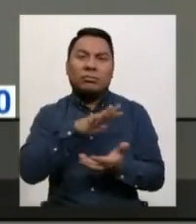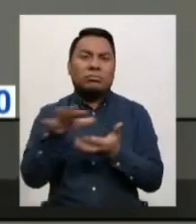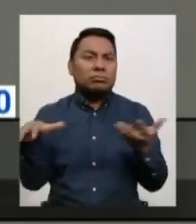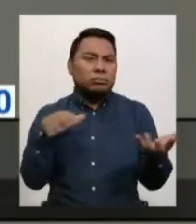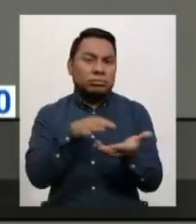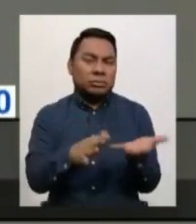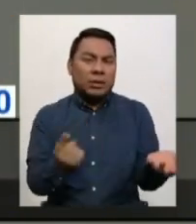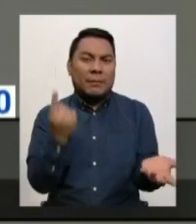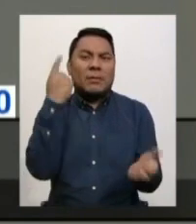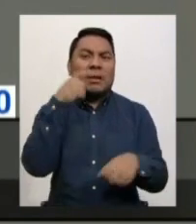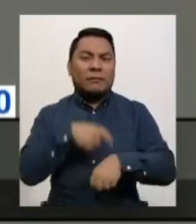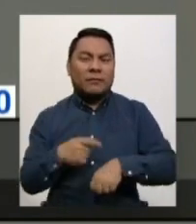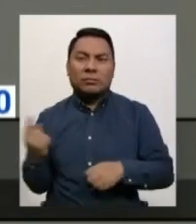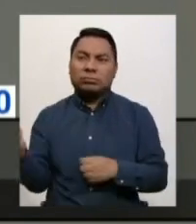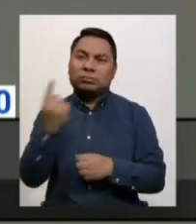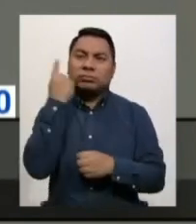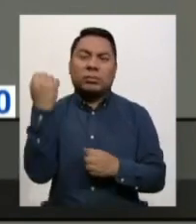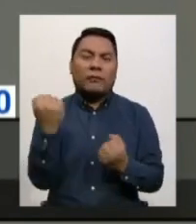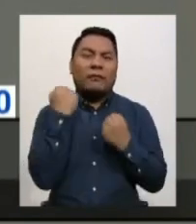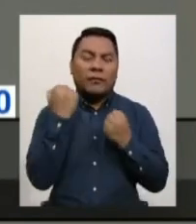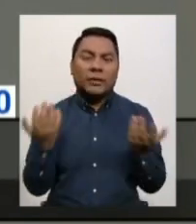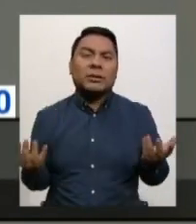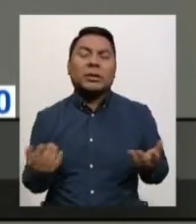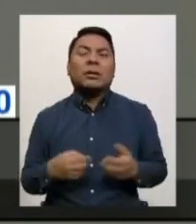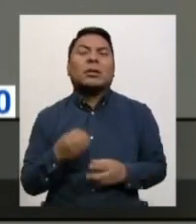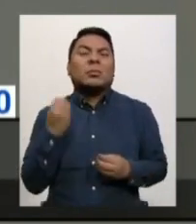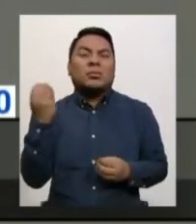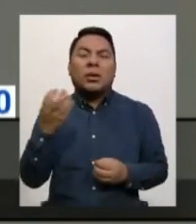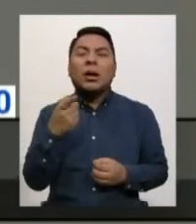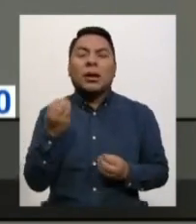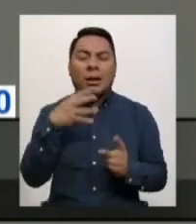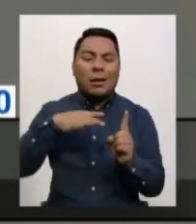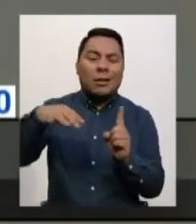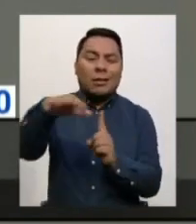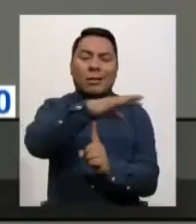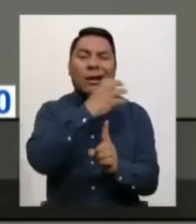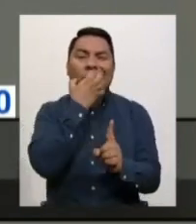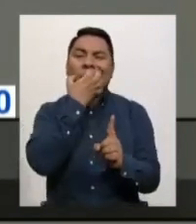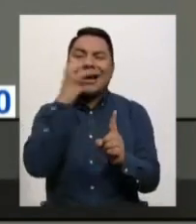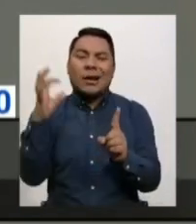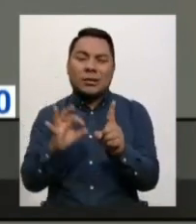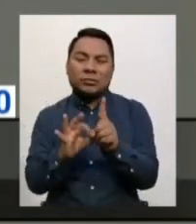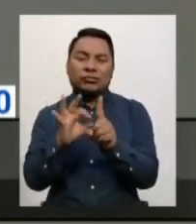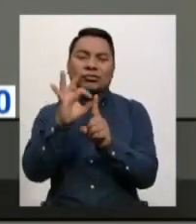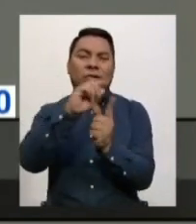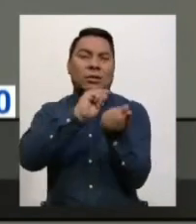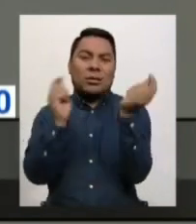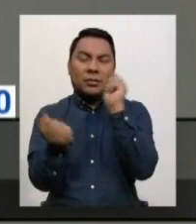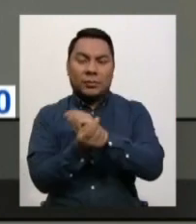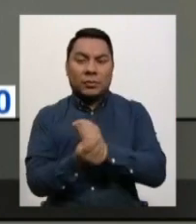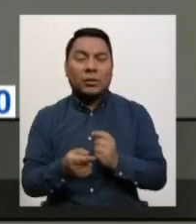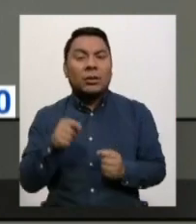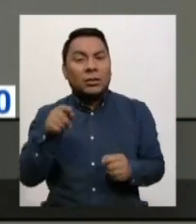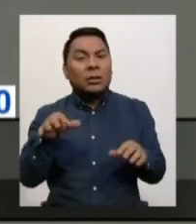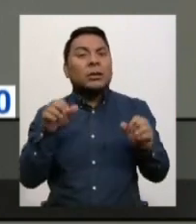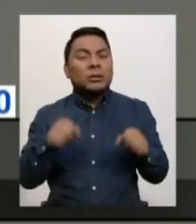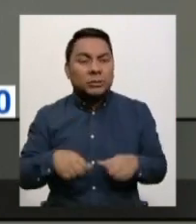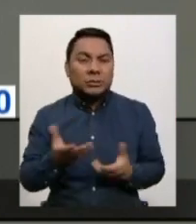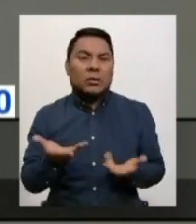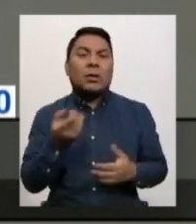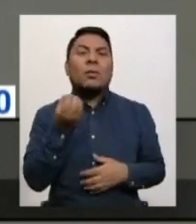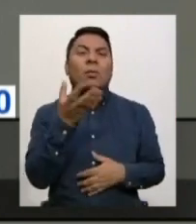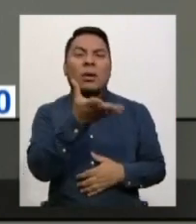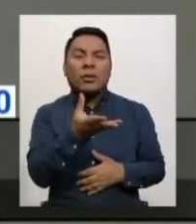de esa magnitud. O equivalente en 50 años, Esto era perfectamente previsible en cuanto